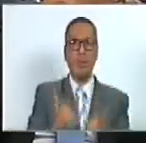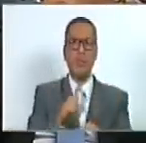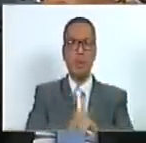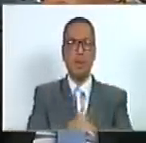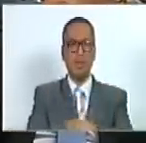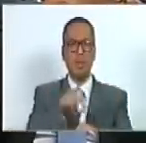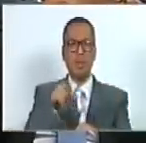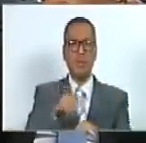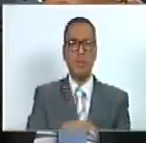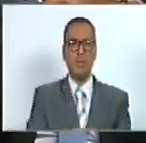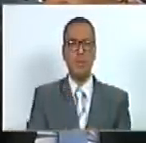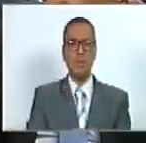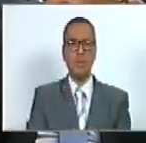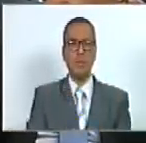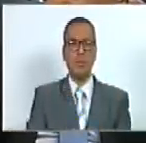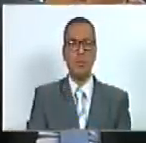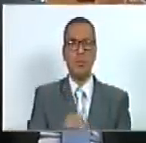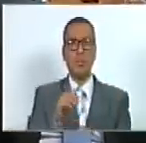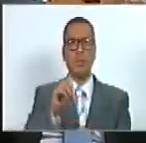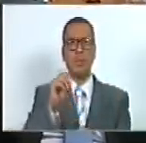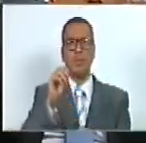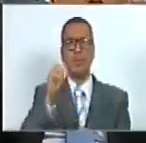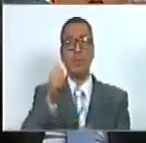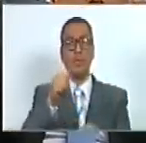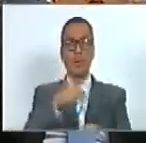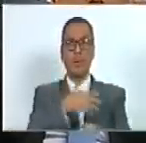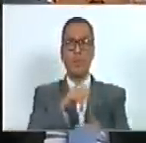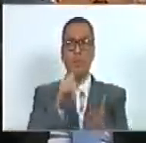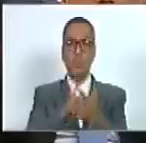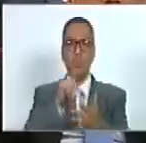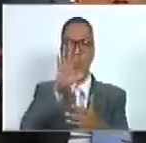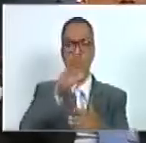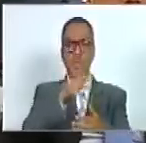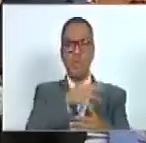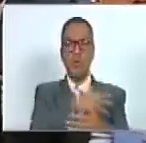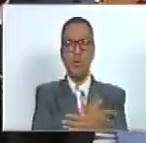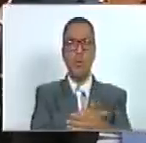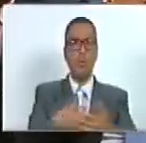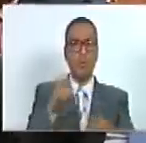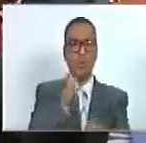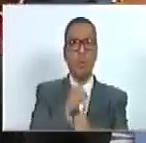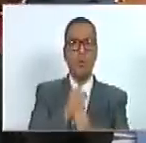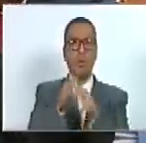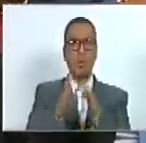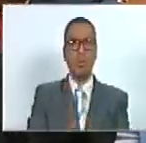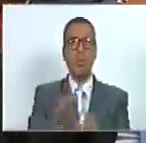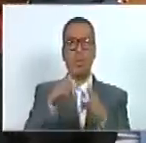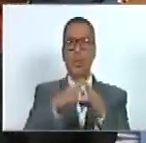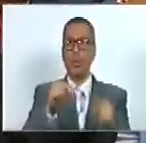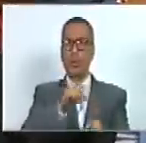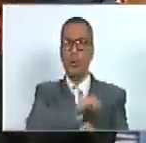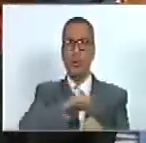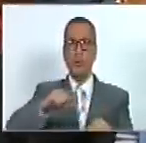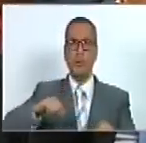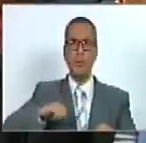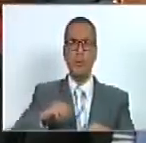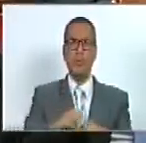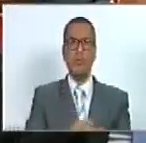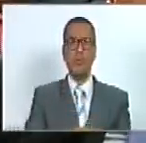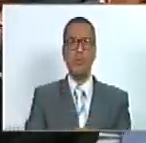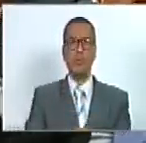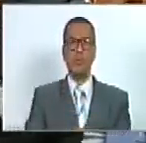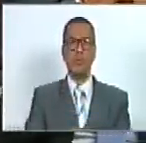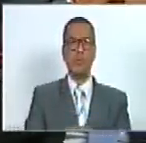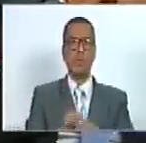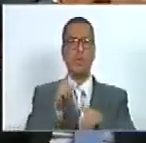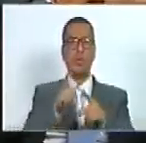país 10.5 millones de trabajadores están en el sector privado, con